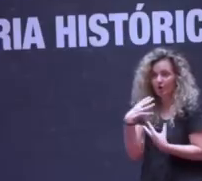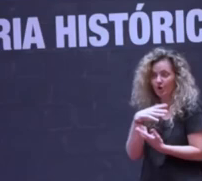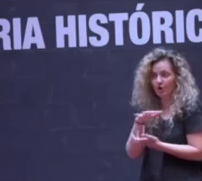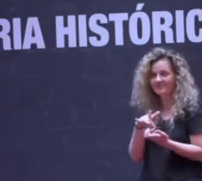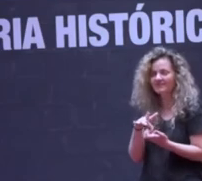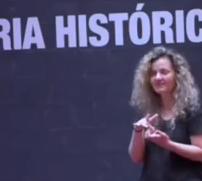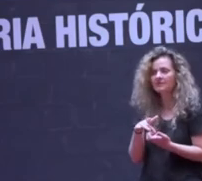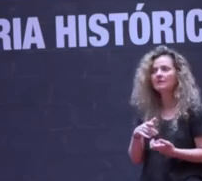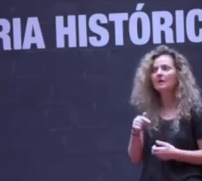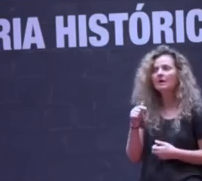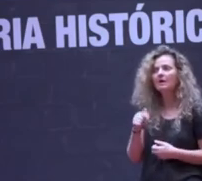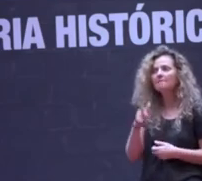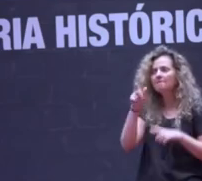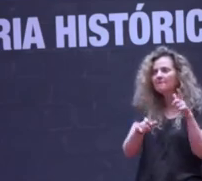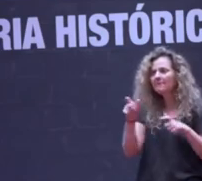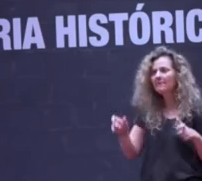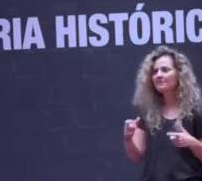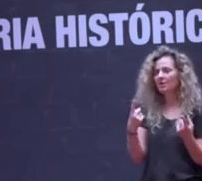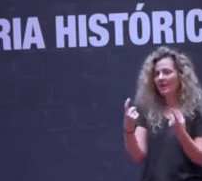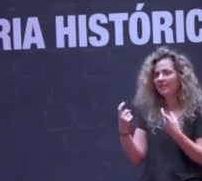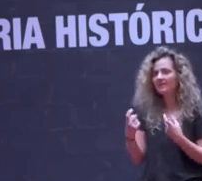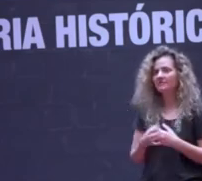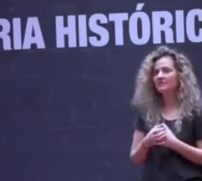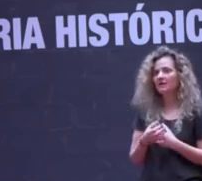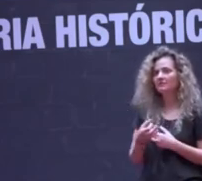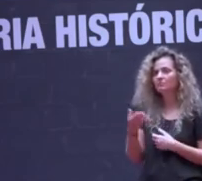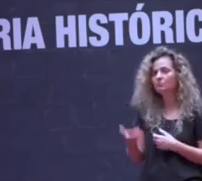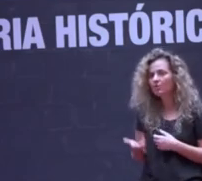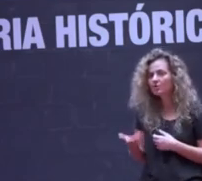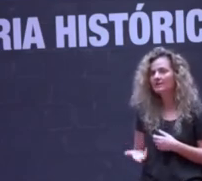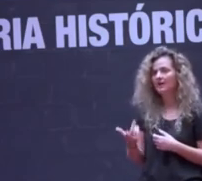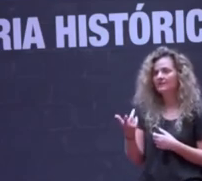Que temos persoas necesarias, que foron moi